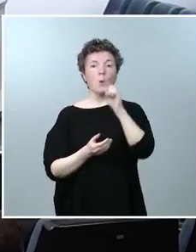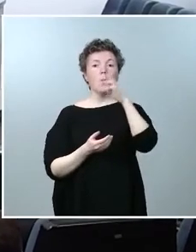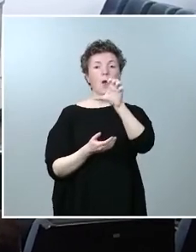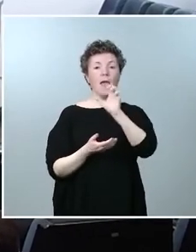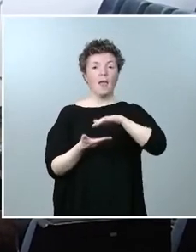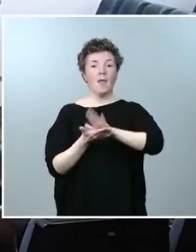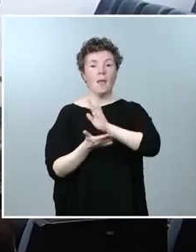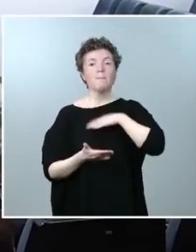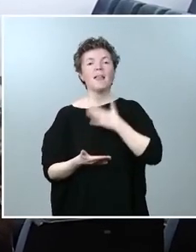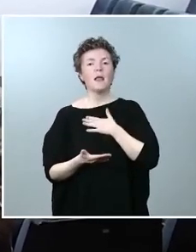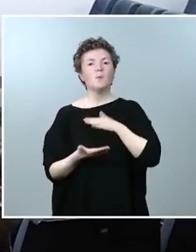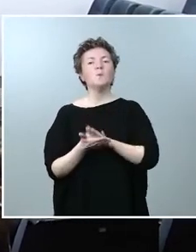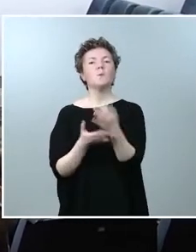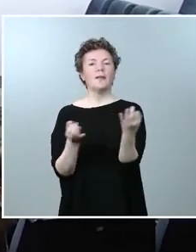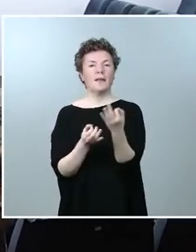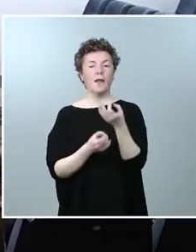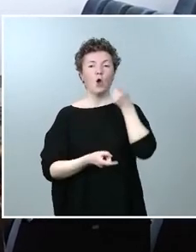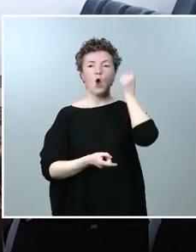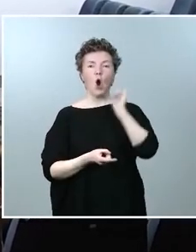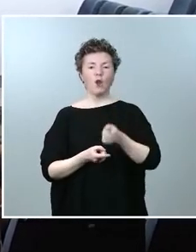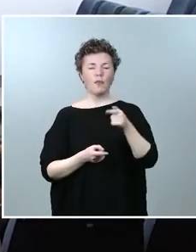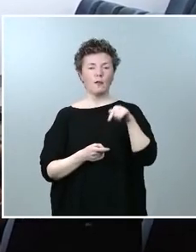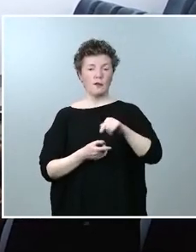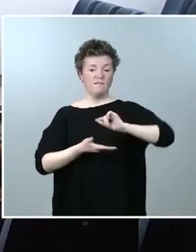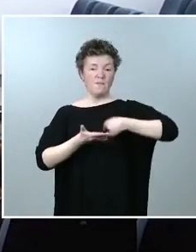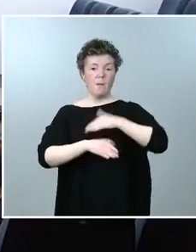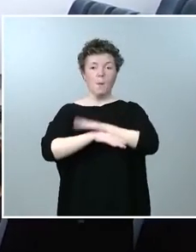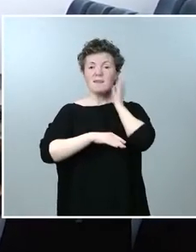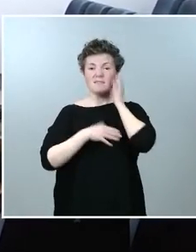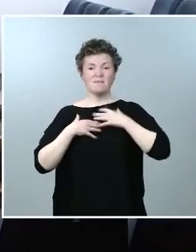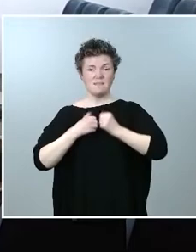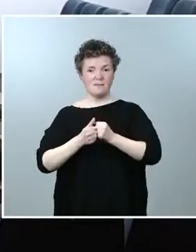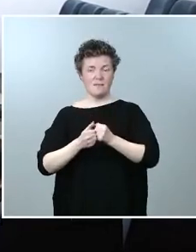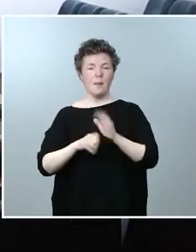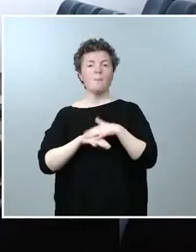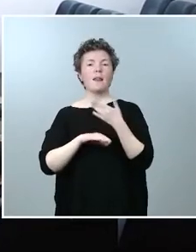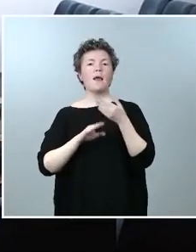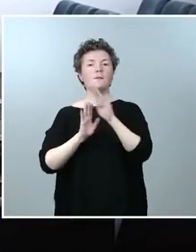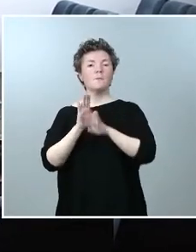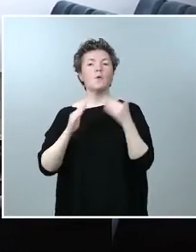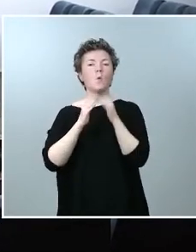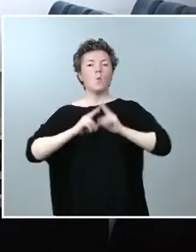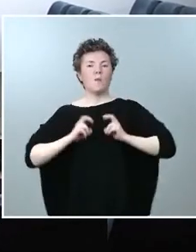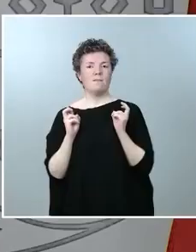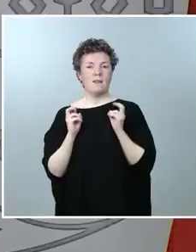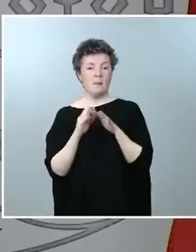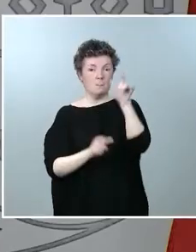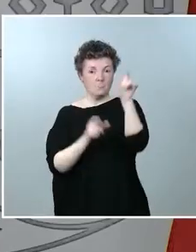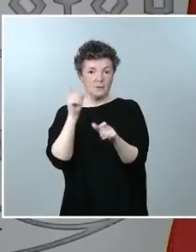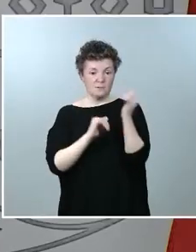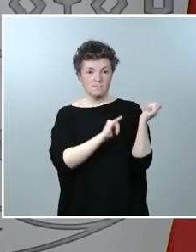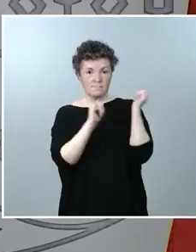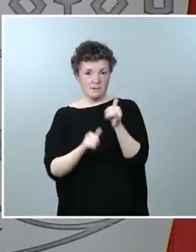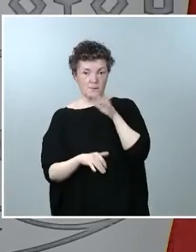publicar la orden que ha firmado la ministra de Sanidad para establecer cuarentena para personas que llegan a nuestro país